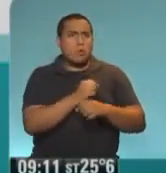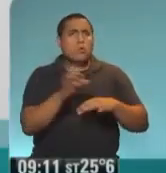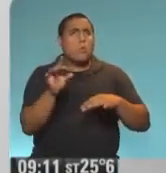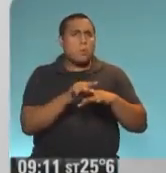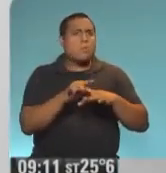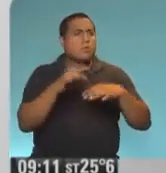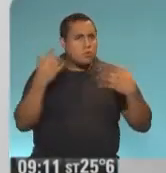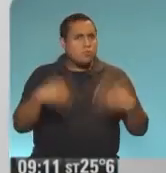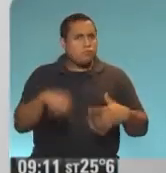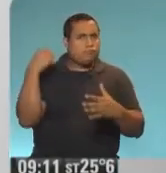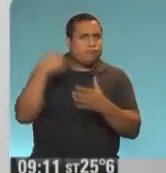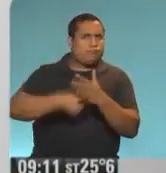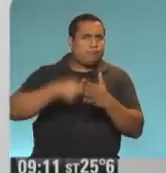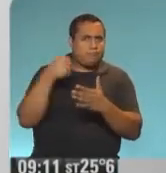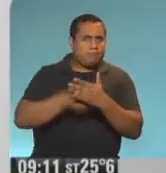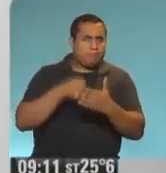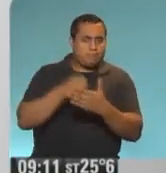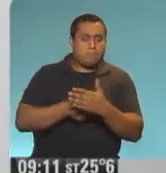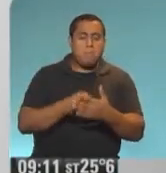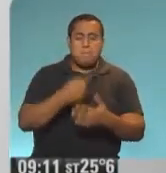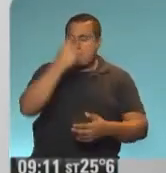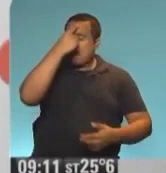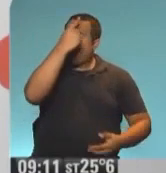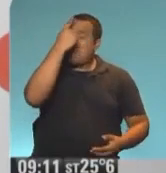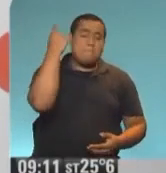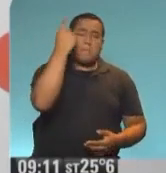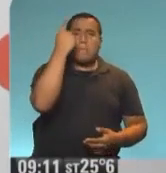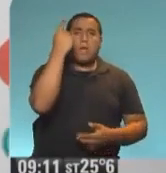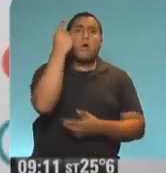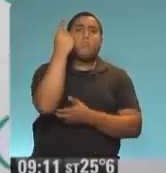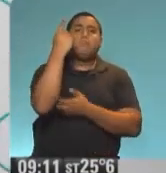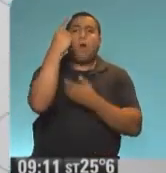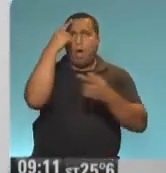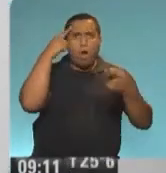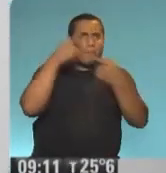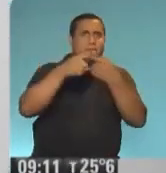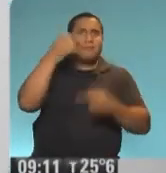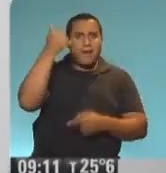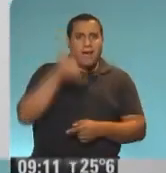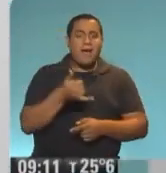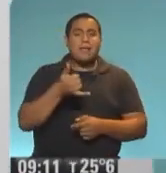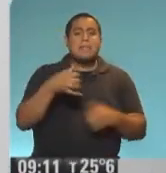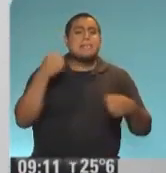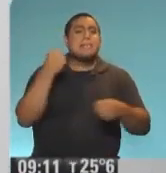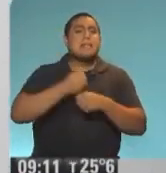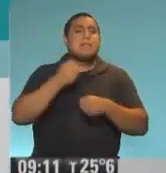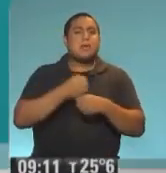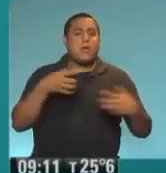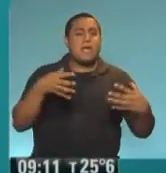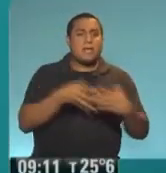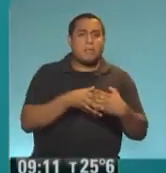en esta lucha, con una prioridad absoluta y con un trabajo de equipo junto a usted, ministro,